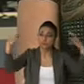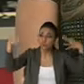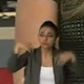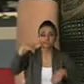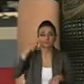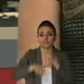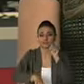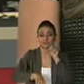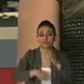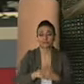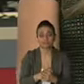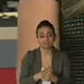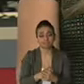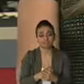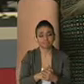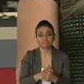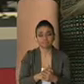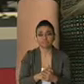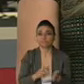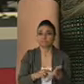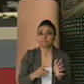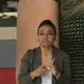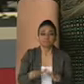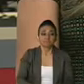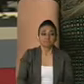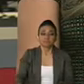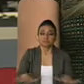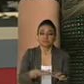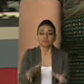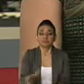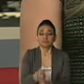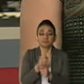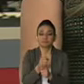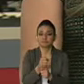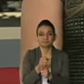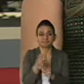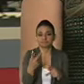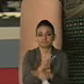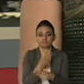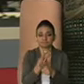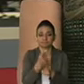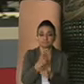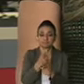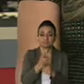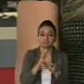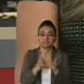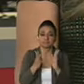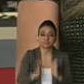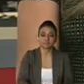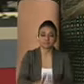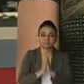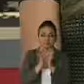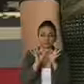dañadas, lo que ha ocasionado que se vuelva un lugar bastante inseguro. Los vecinos están solicitando el arreglo de este